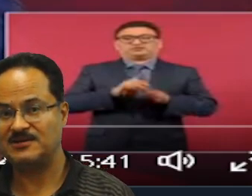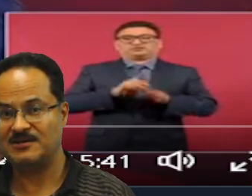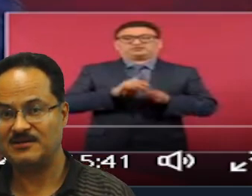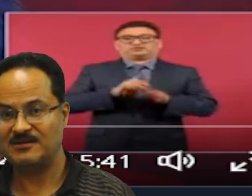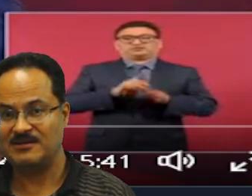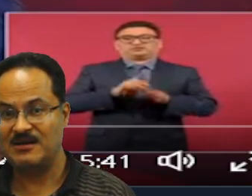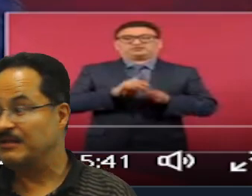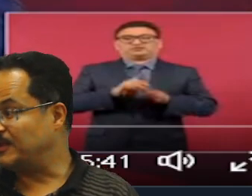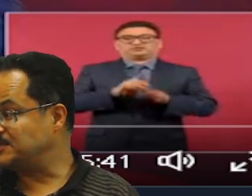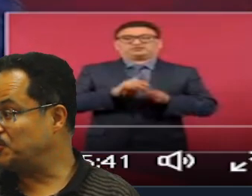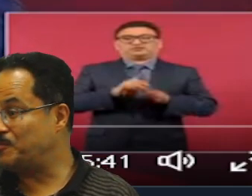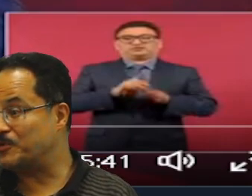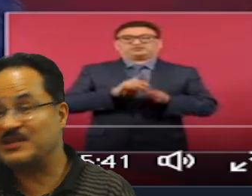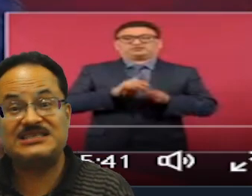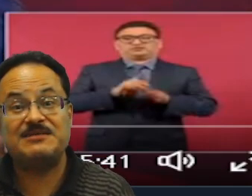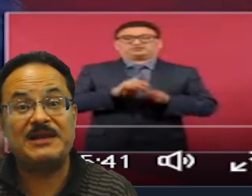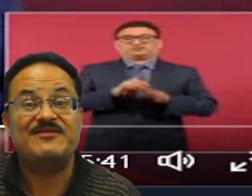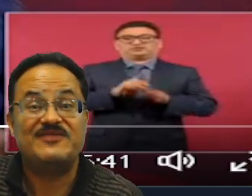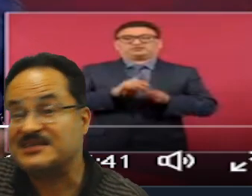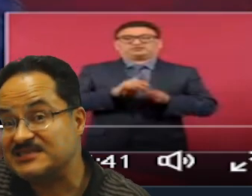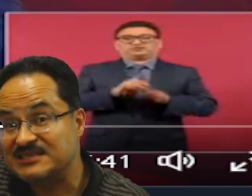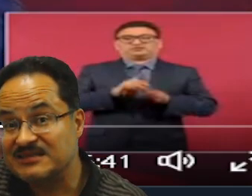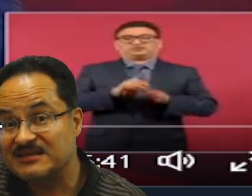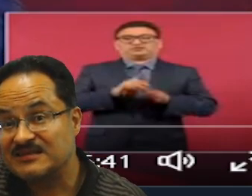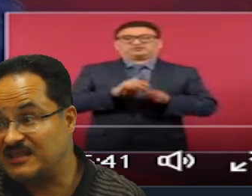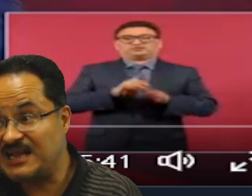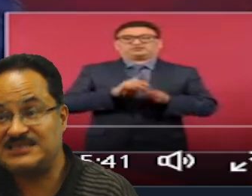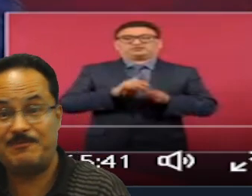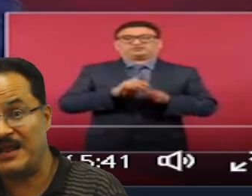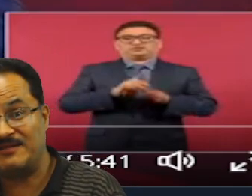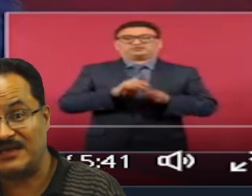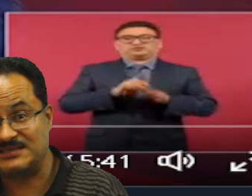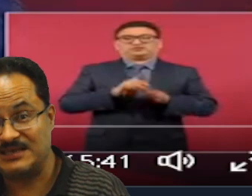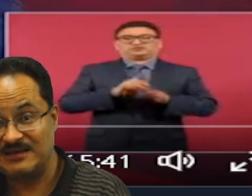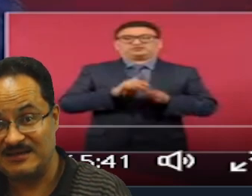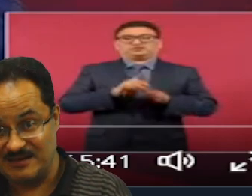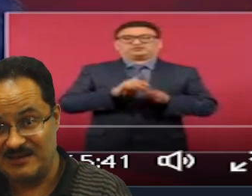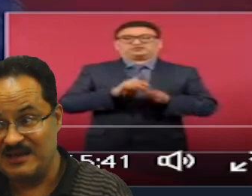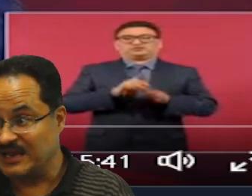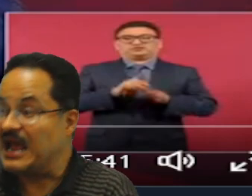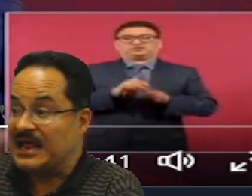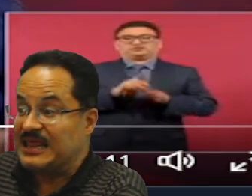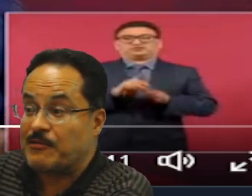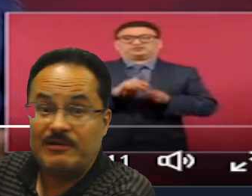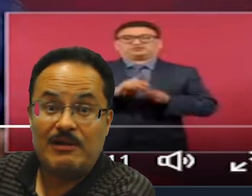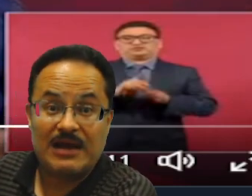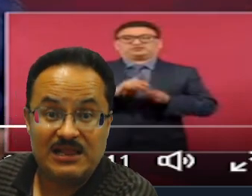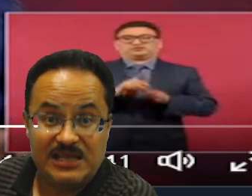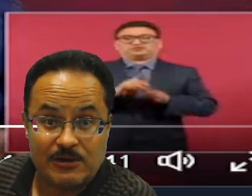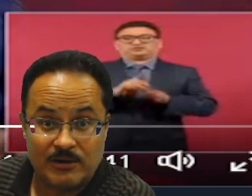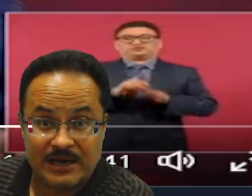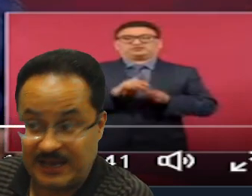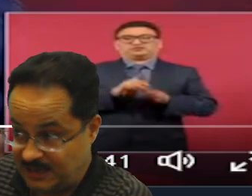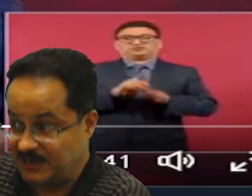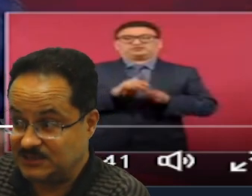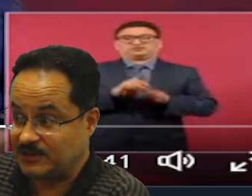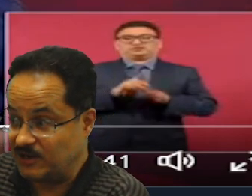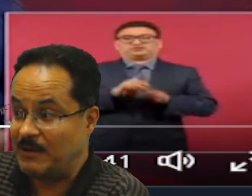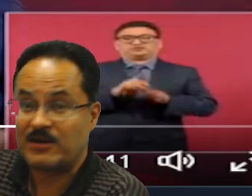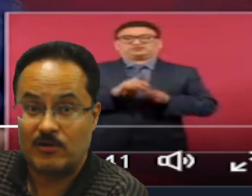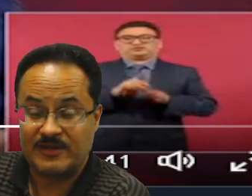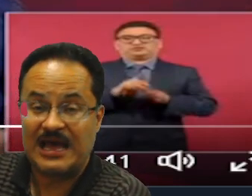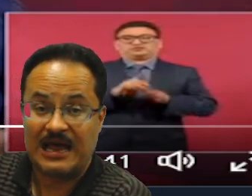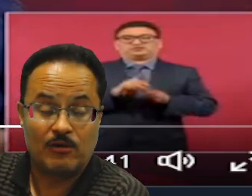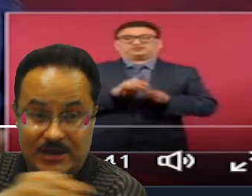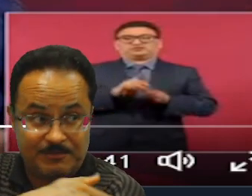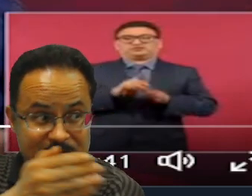México tan solo por Trece plantas Trece plantas que de acuerdo a lo que él dijo que les digo